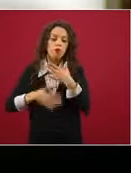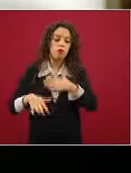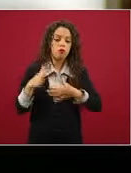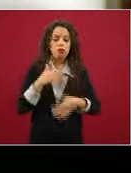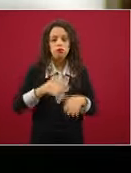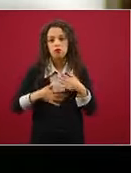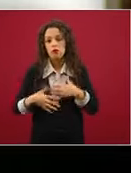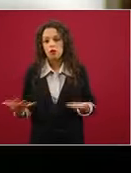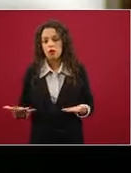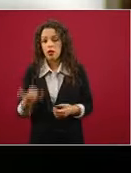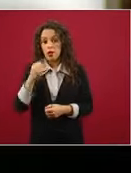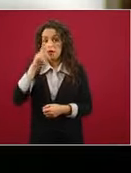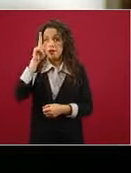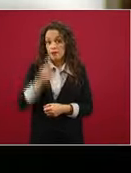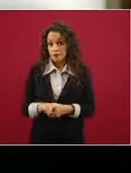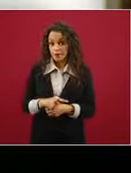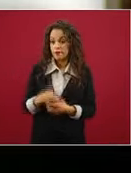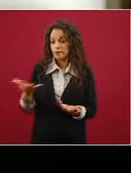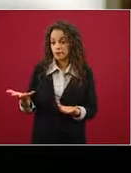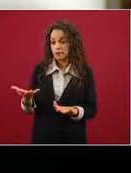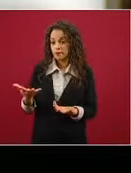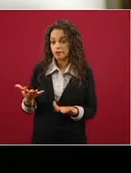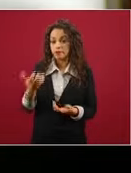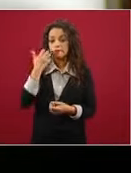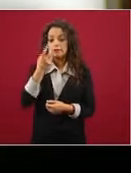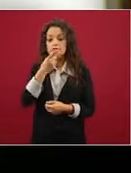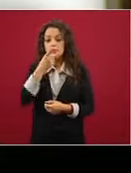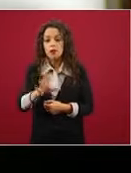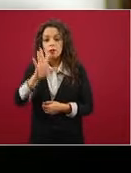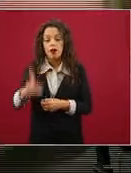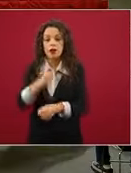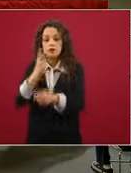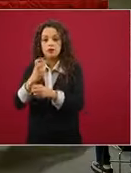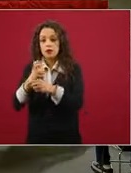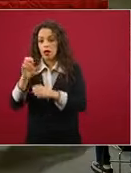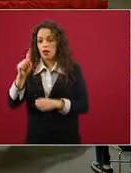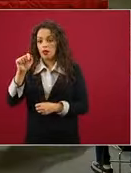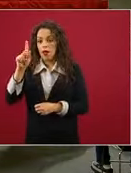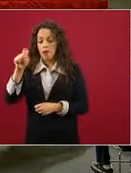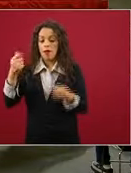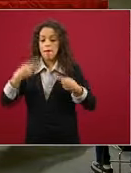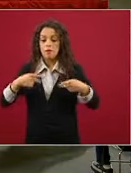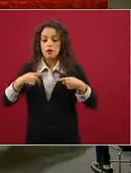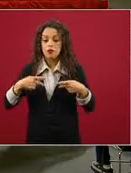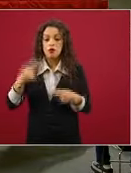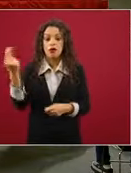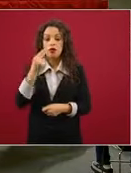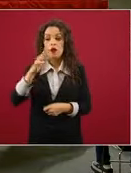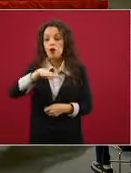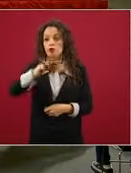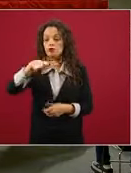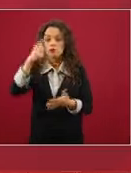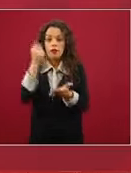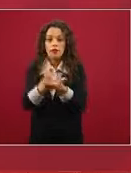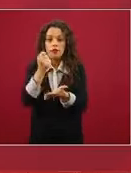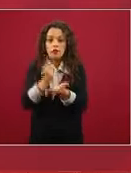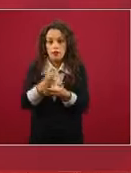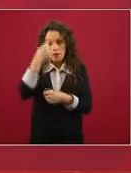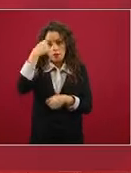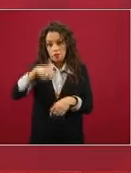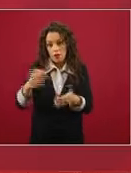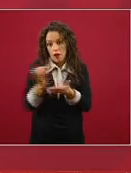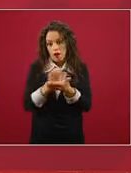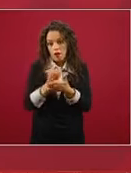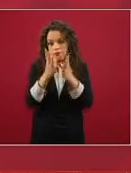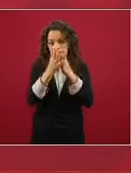de personas a buscar procesos de recuperación? Gracias. Sí, desafortunadamente sí, la respuesta es sí. El